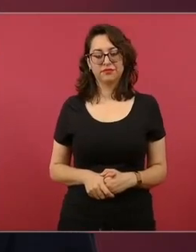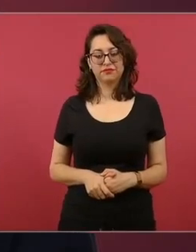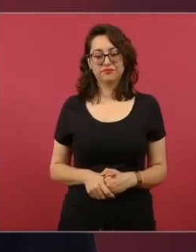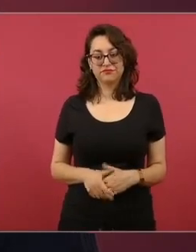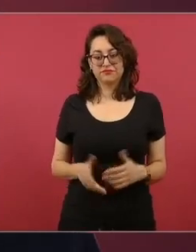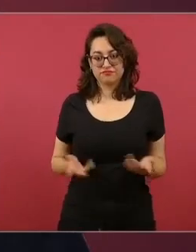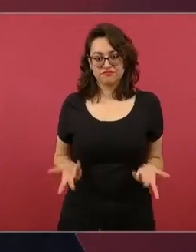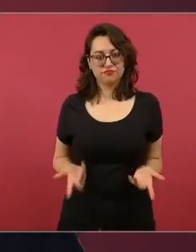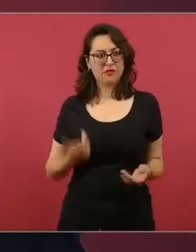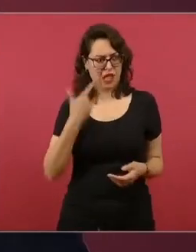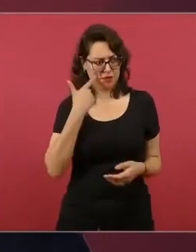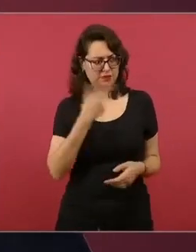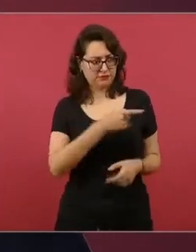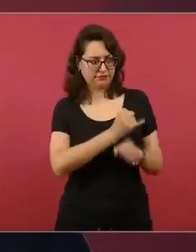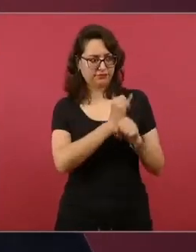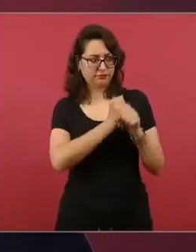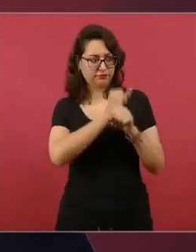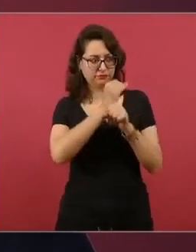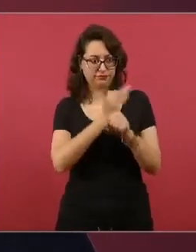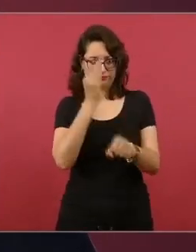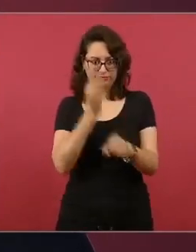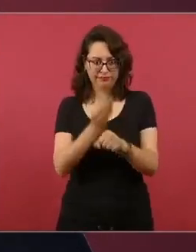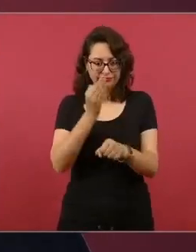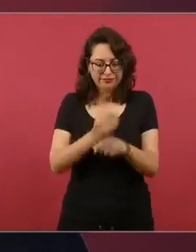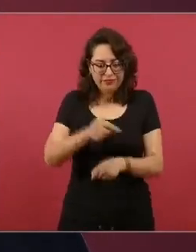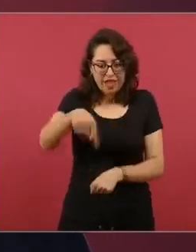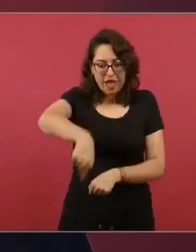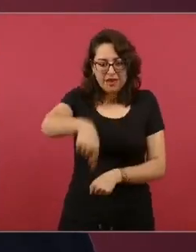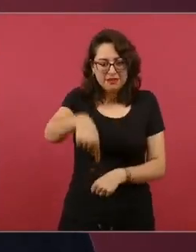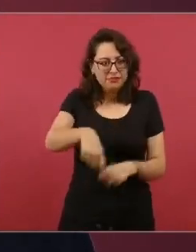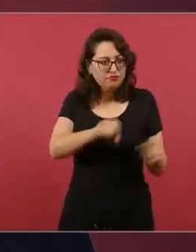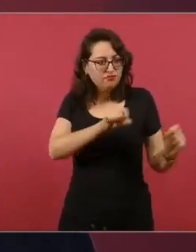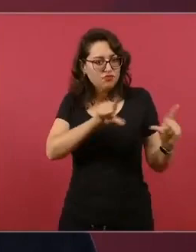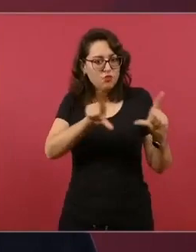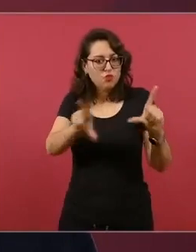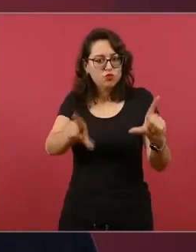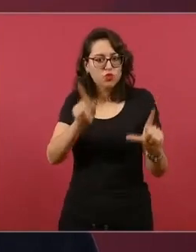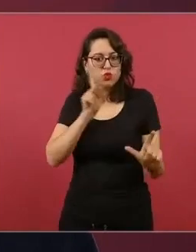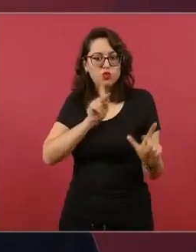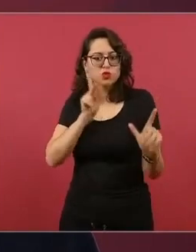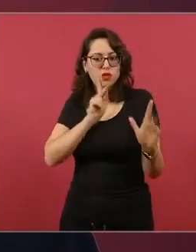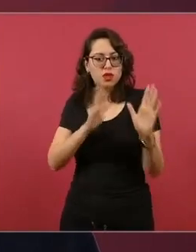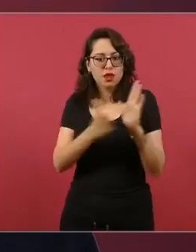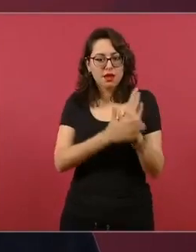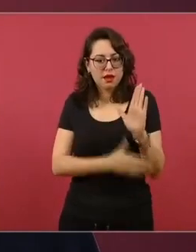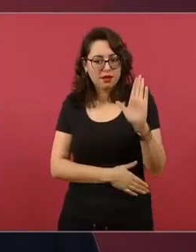Pero todo esto lo vamos aquí a plantear.